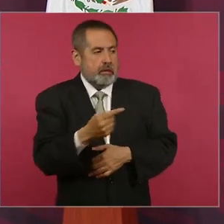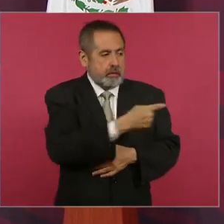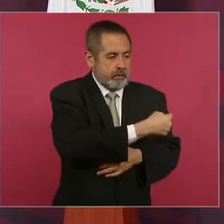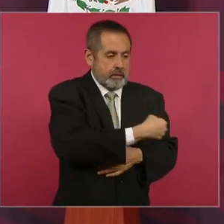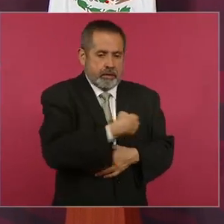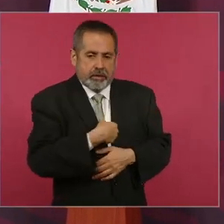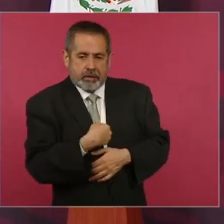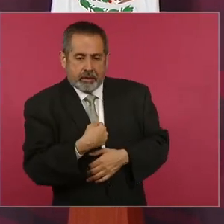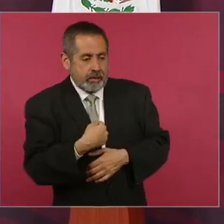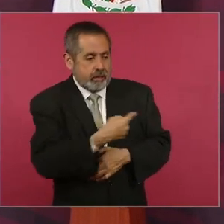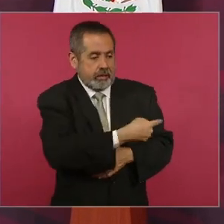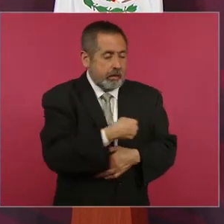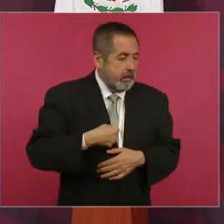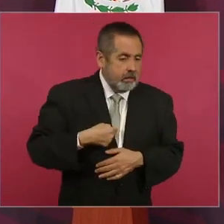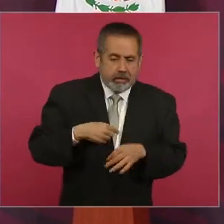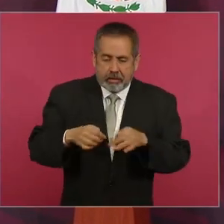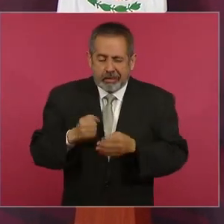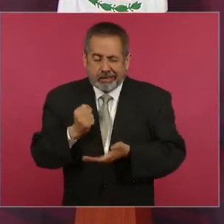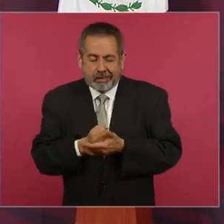estos funcionarios trabajando.